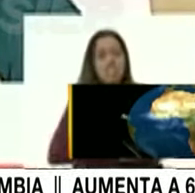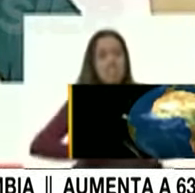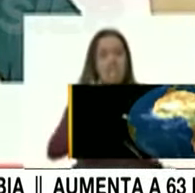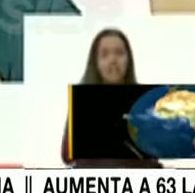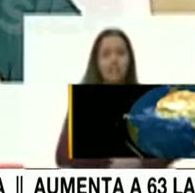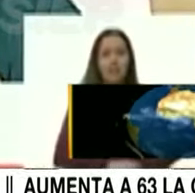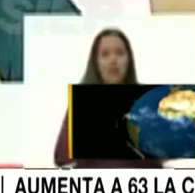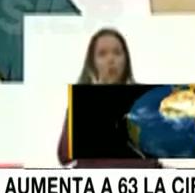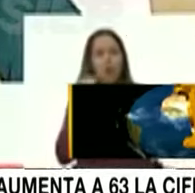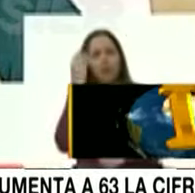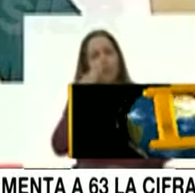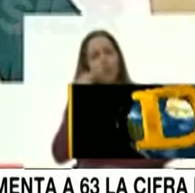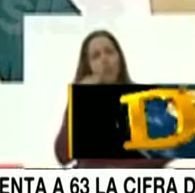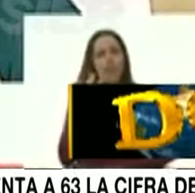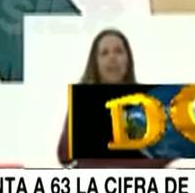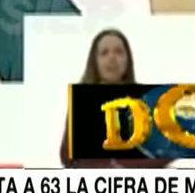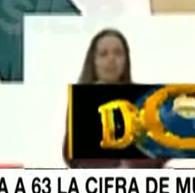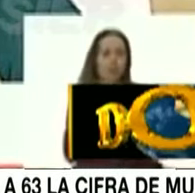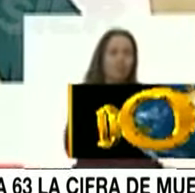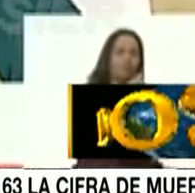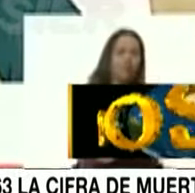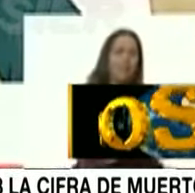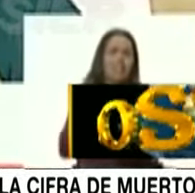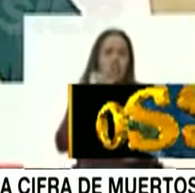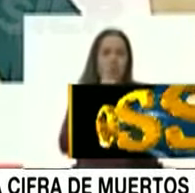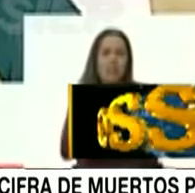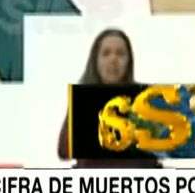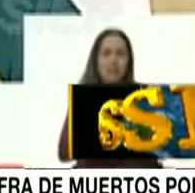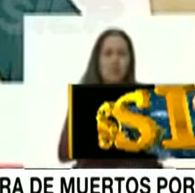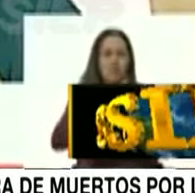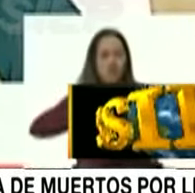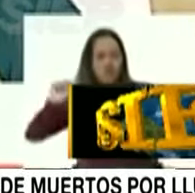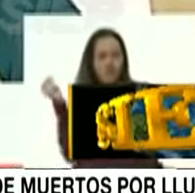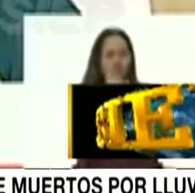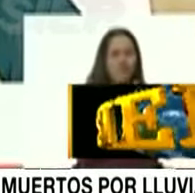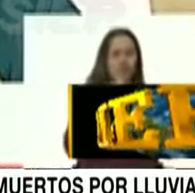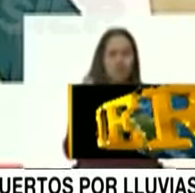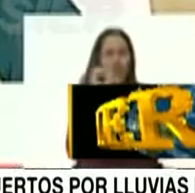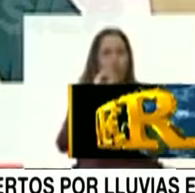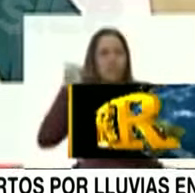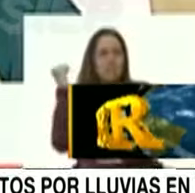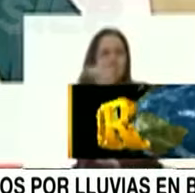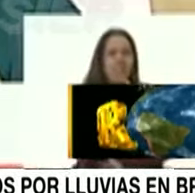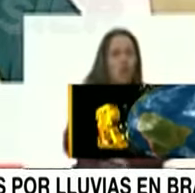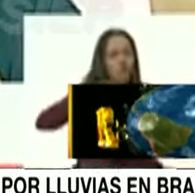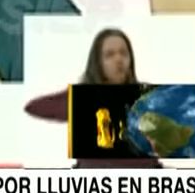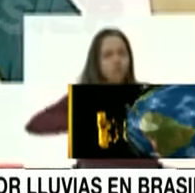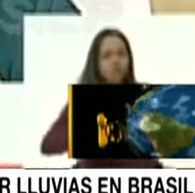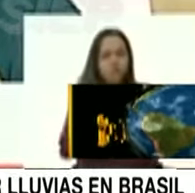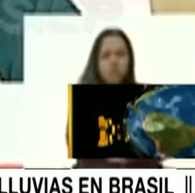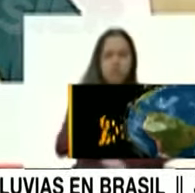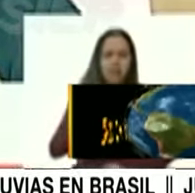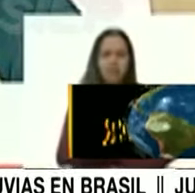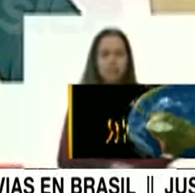¿Cuántos jóvenes palestinos son heridos, apresados, torturados, asesinados por semana?